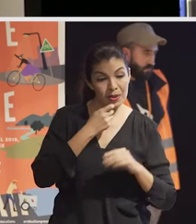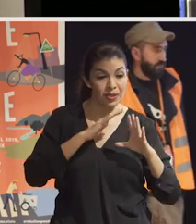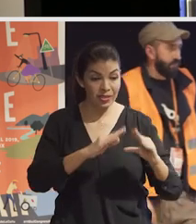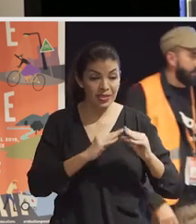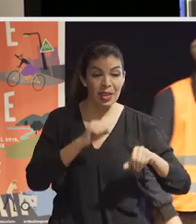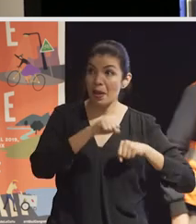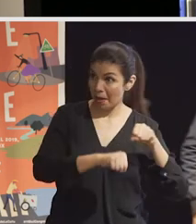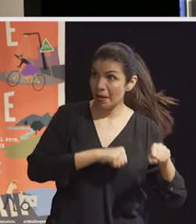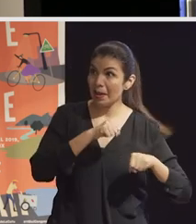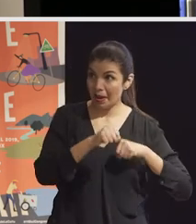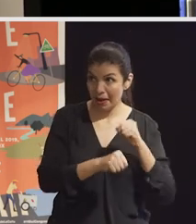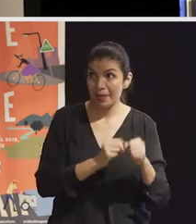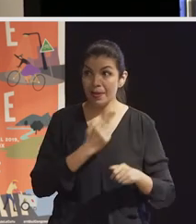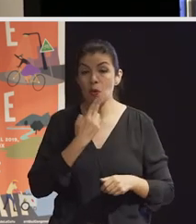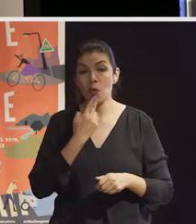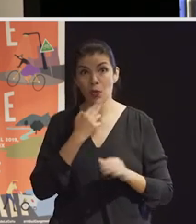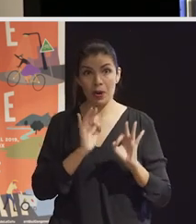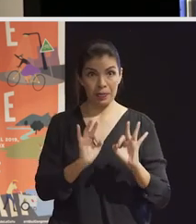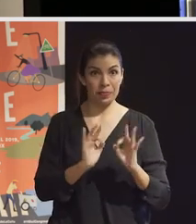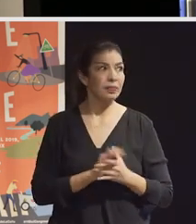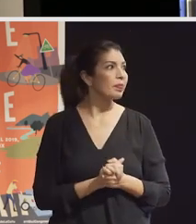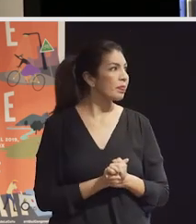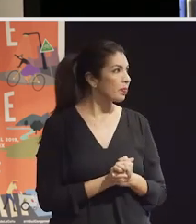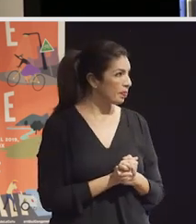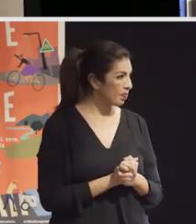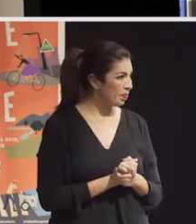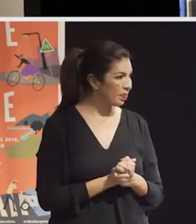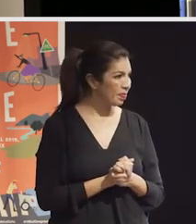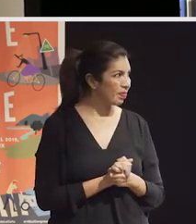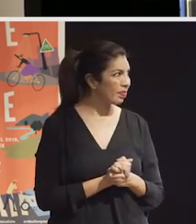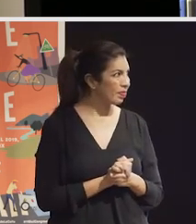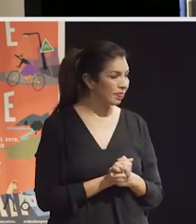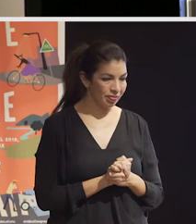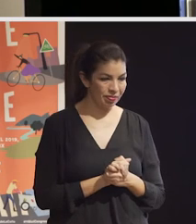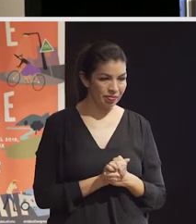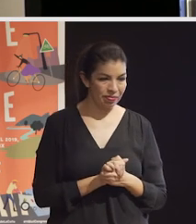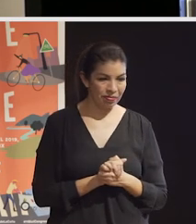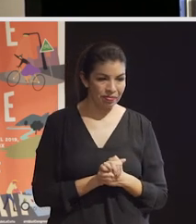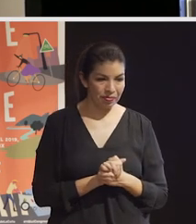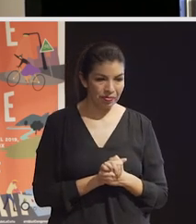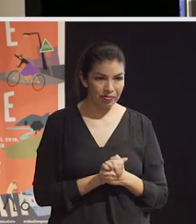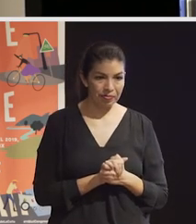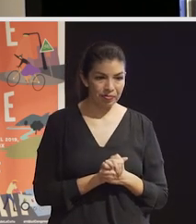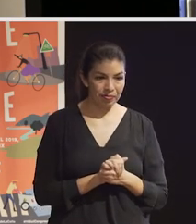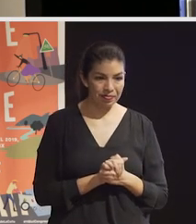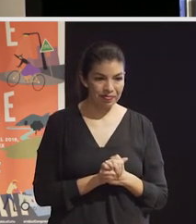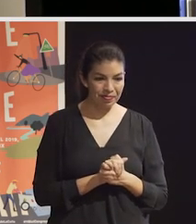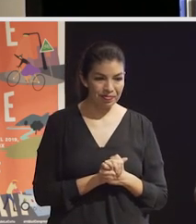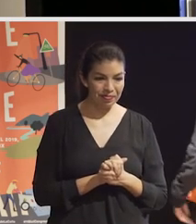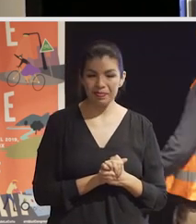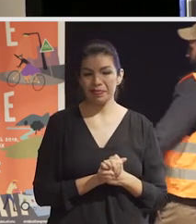muchas gracias pues bueno como estamos de tiempo bien